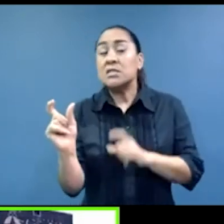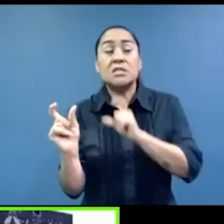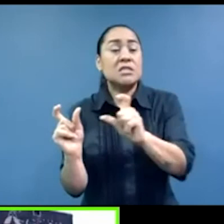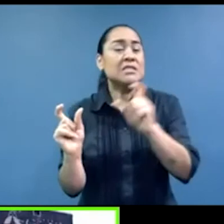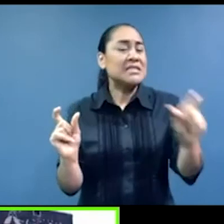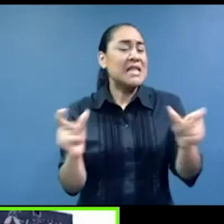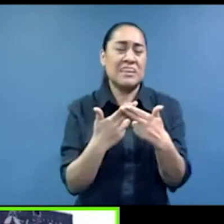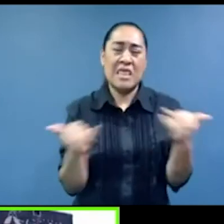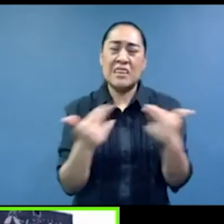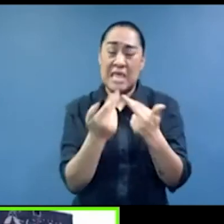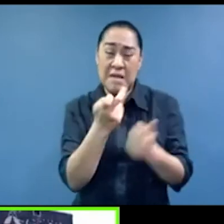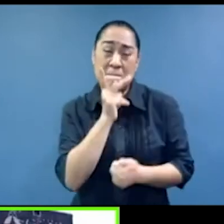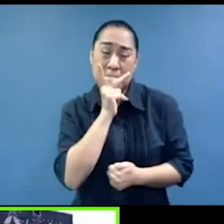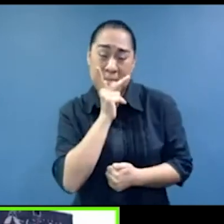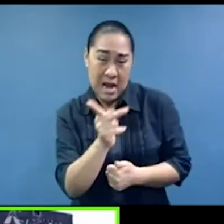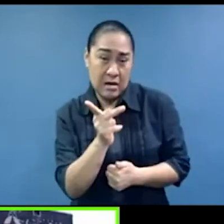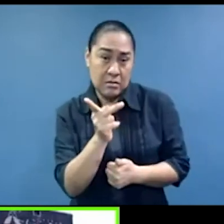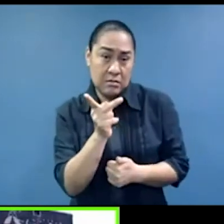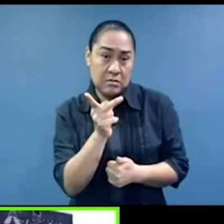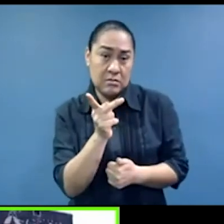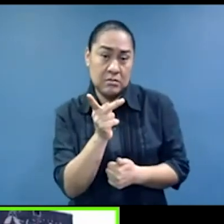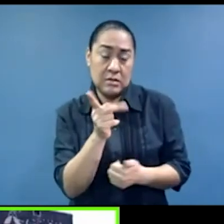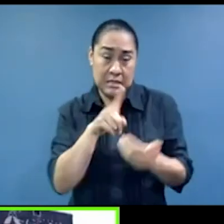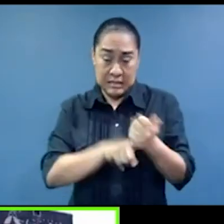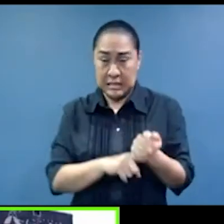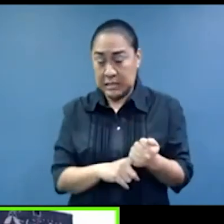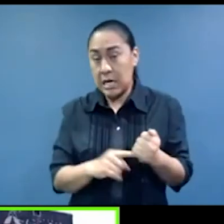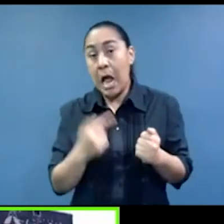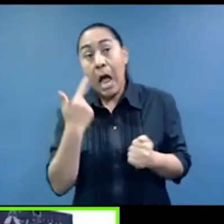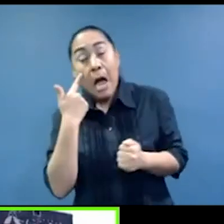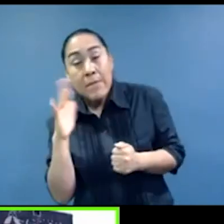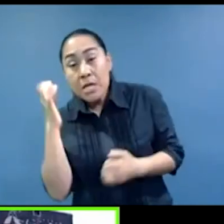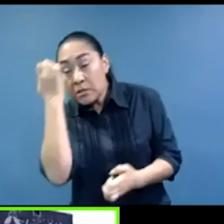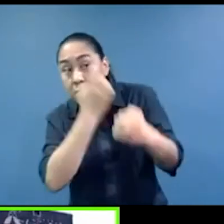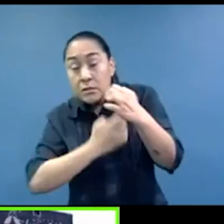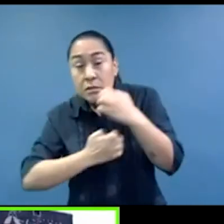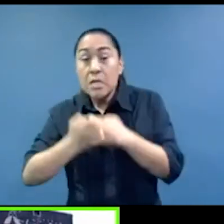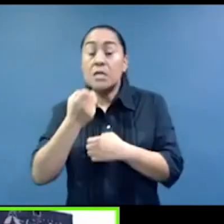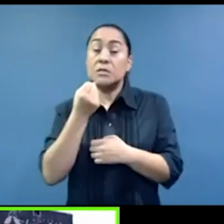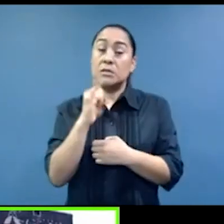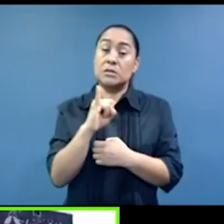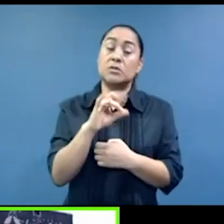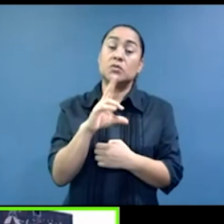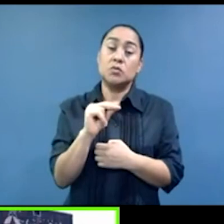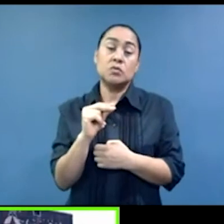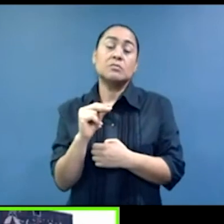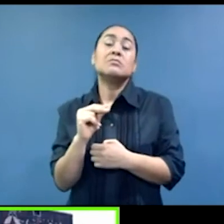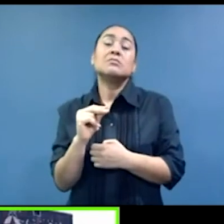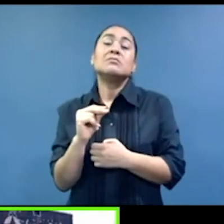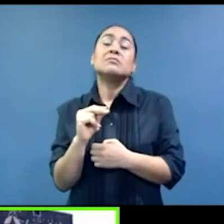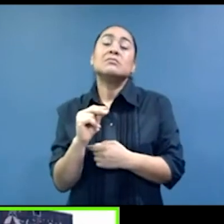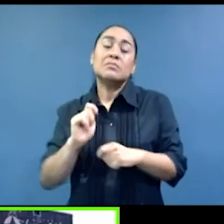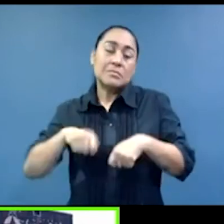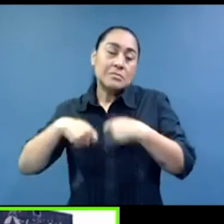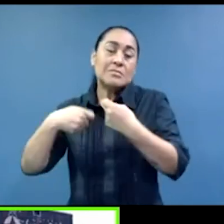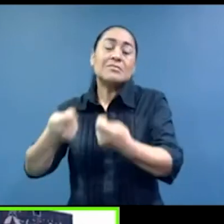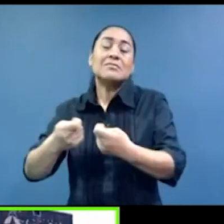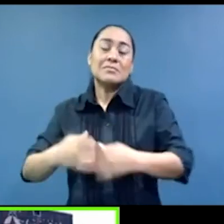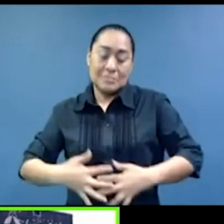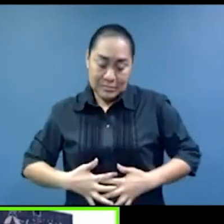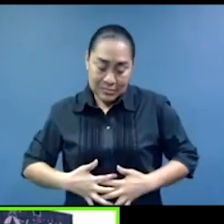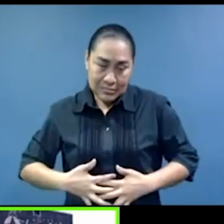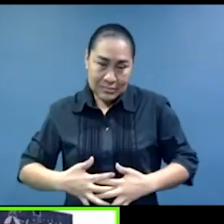instrumento normativo como un elemento a evaluar para acceder a la reproducción humana